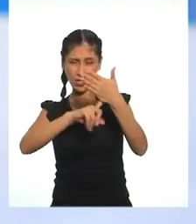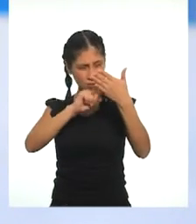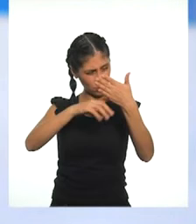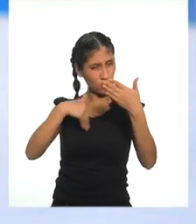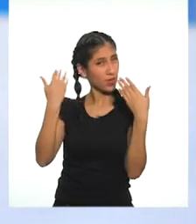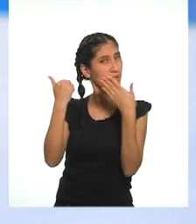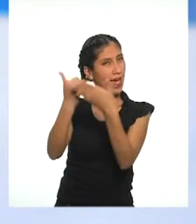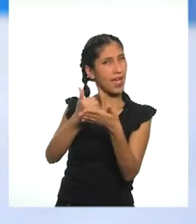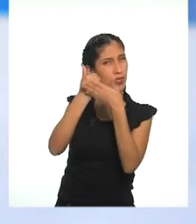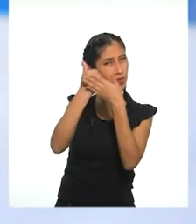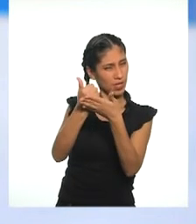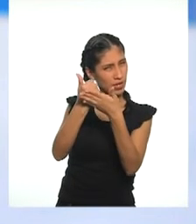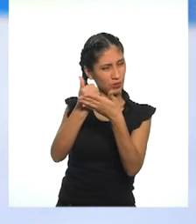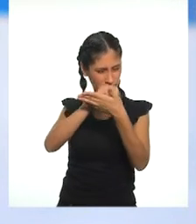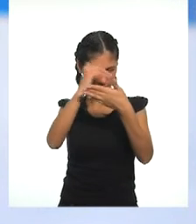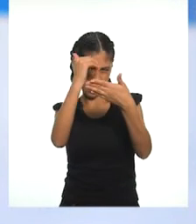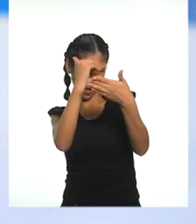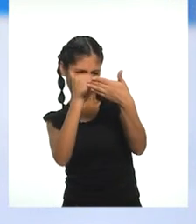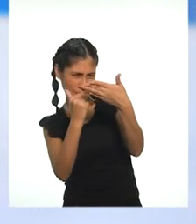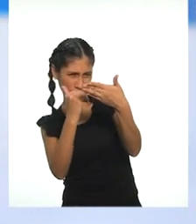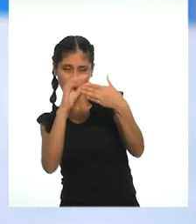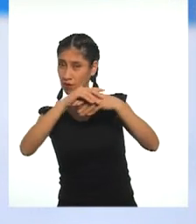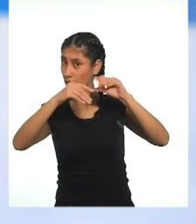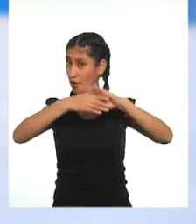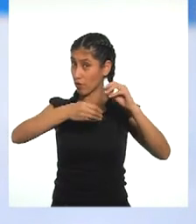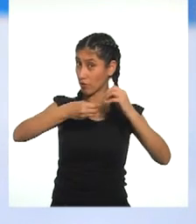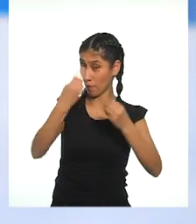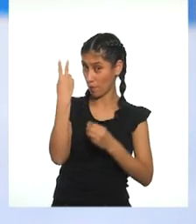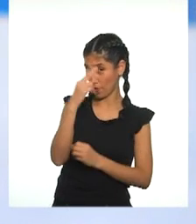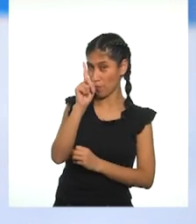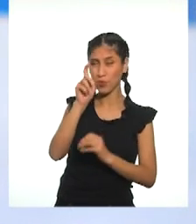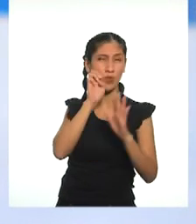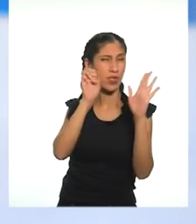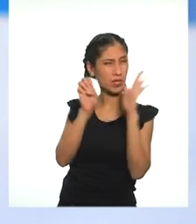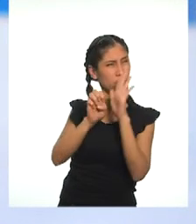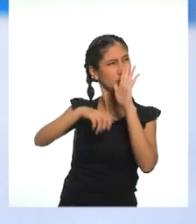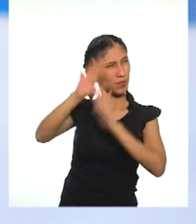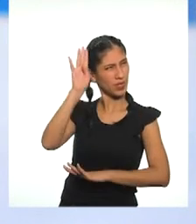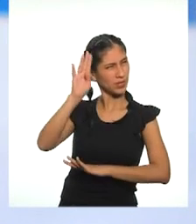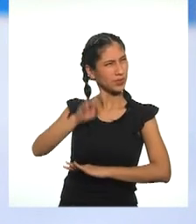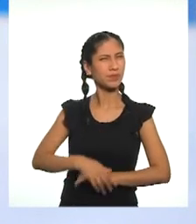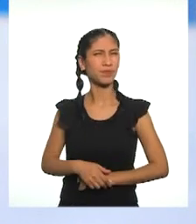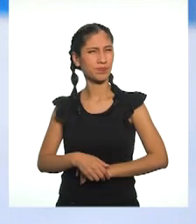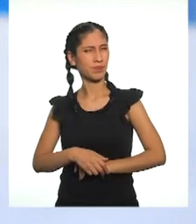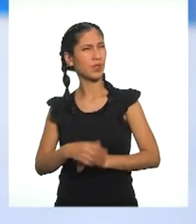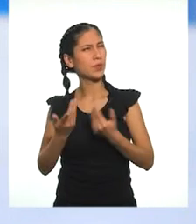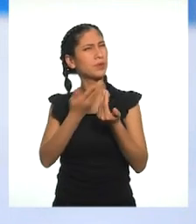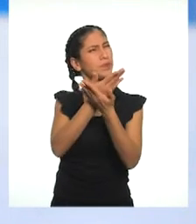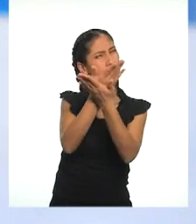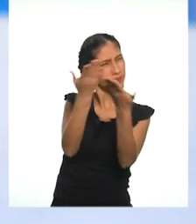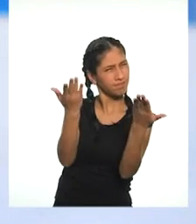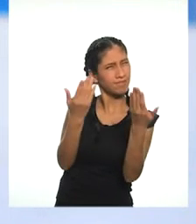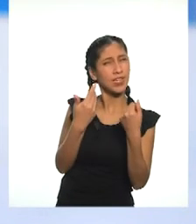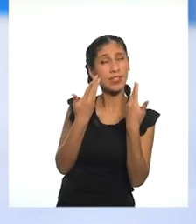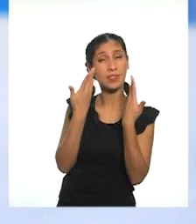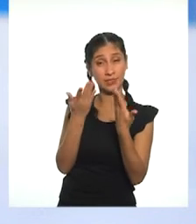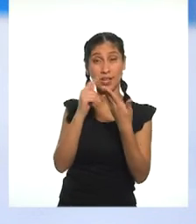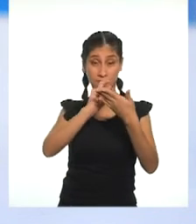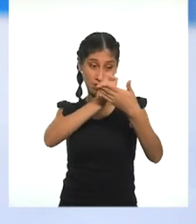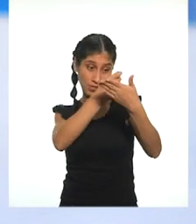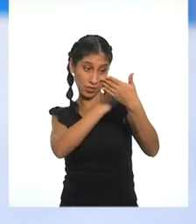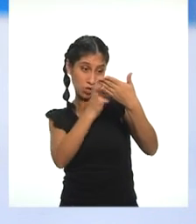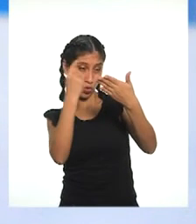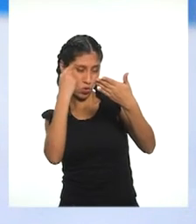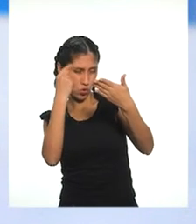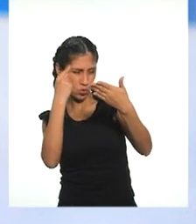puede ayudar a plantear la forma de nuestro relato. Veamos un ejemplo más. Ustedes deberán hacer un salto